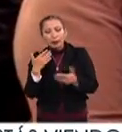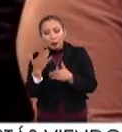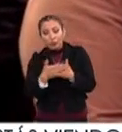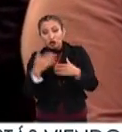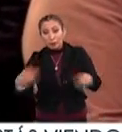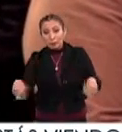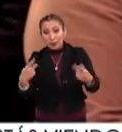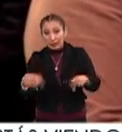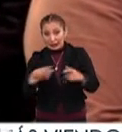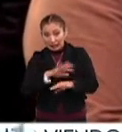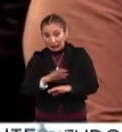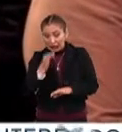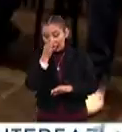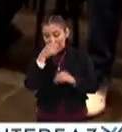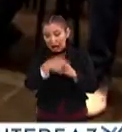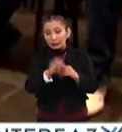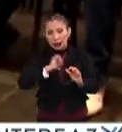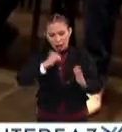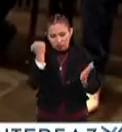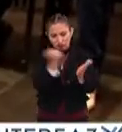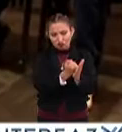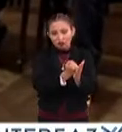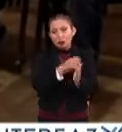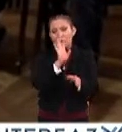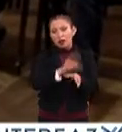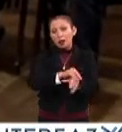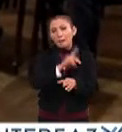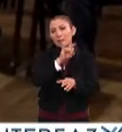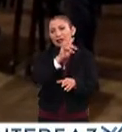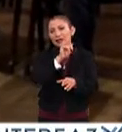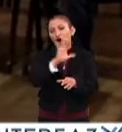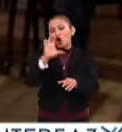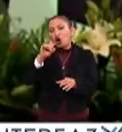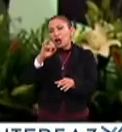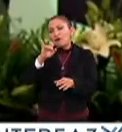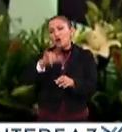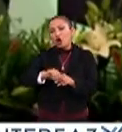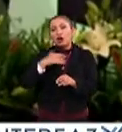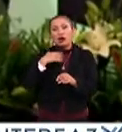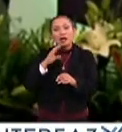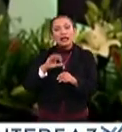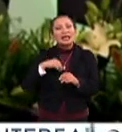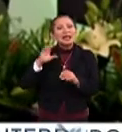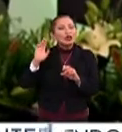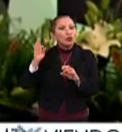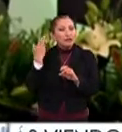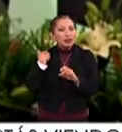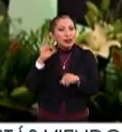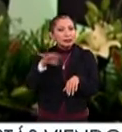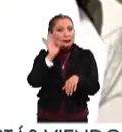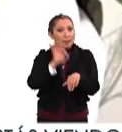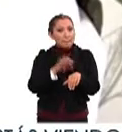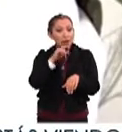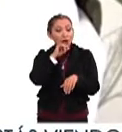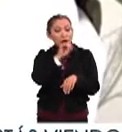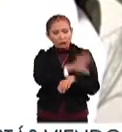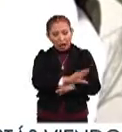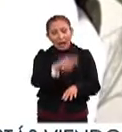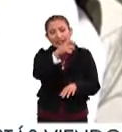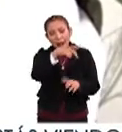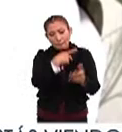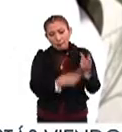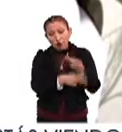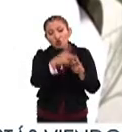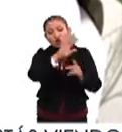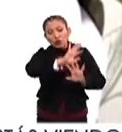estar en comercialización, está patentado a través de un convenio con CONAFOR y la Universidad Autónoma de Chapingo, entonces ya podemos decir que este